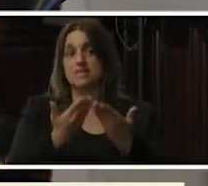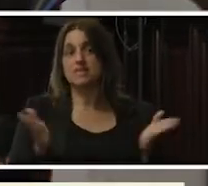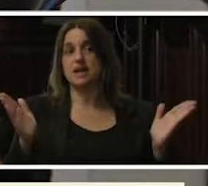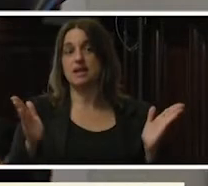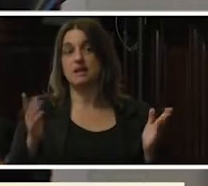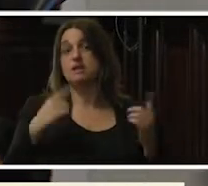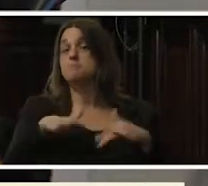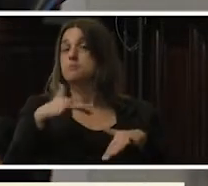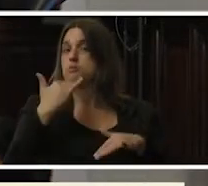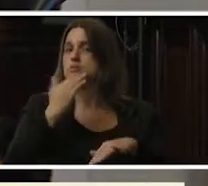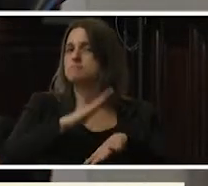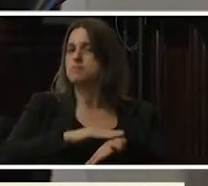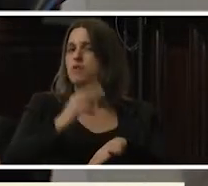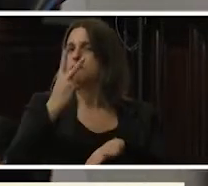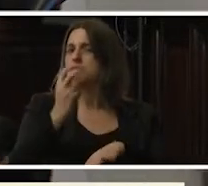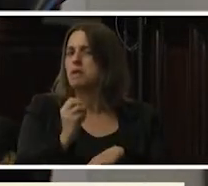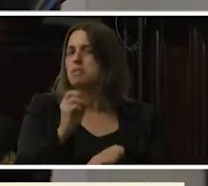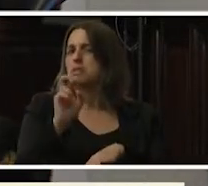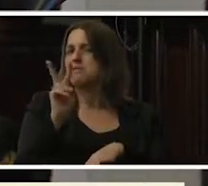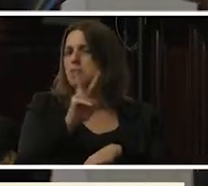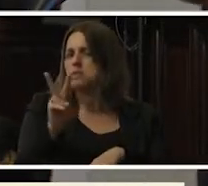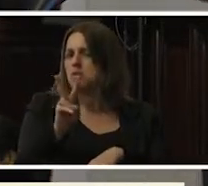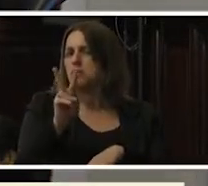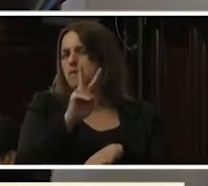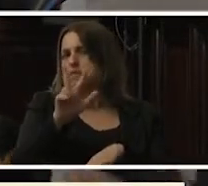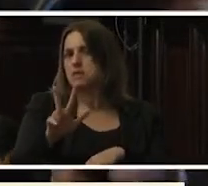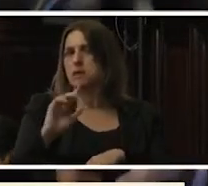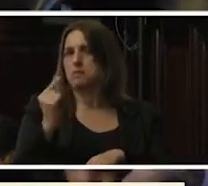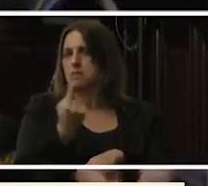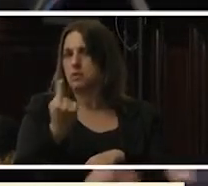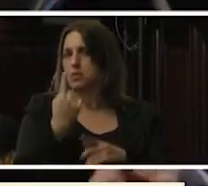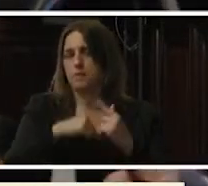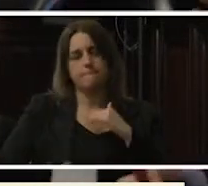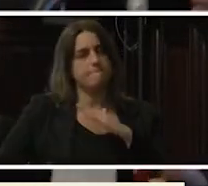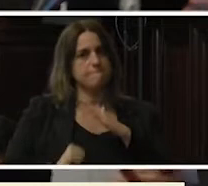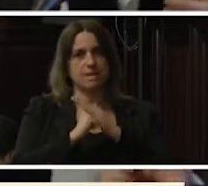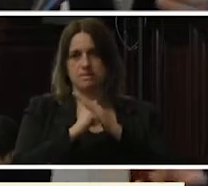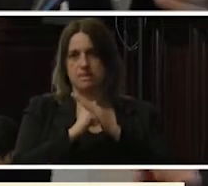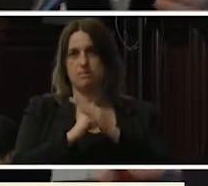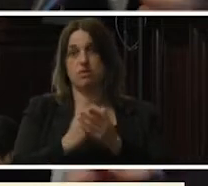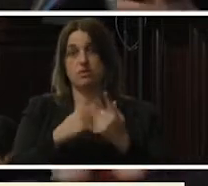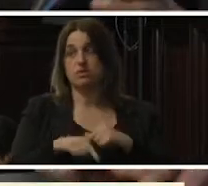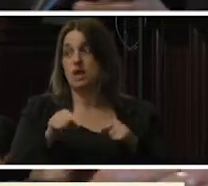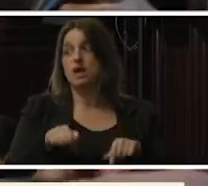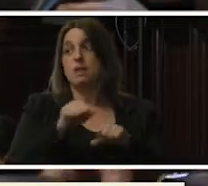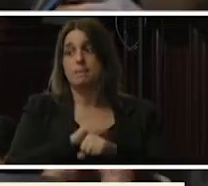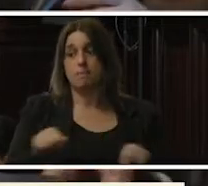sé si será de 20, 22, 23 minutos, no más, luego tendremos ocasión